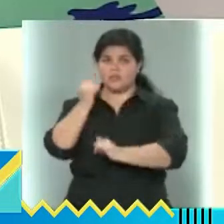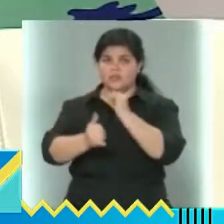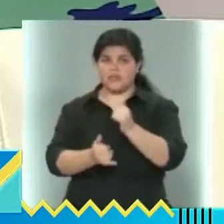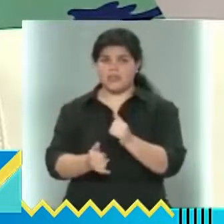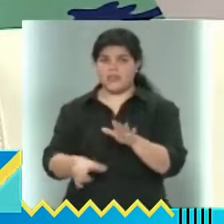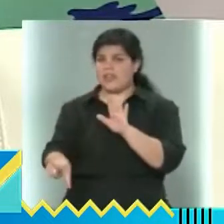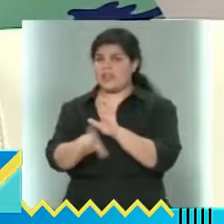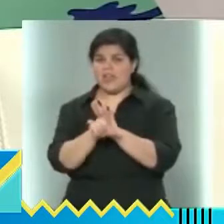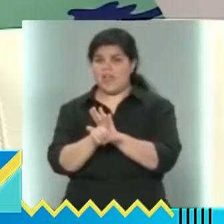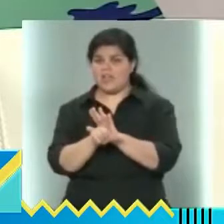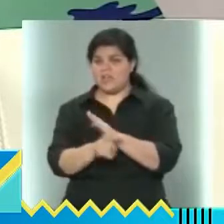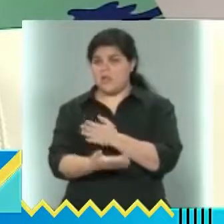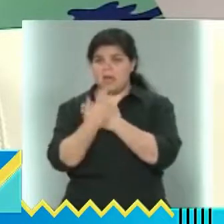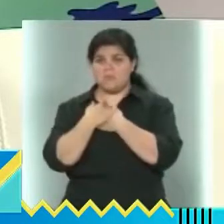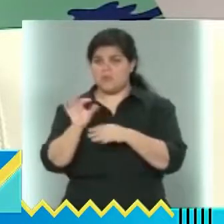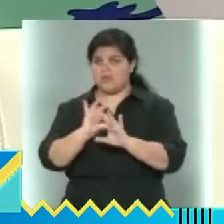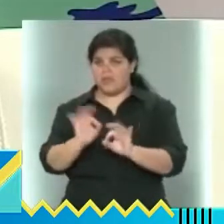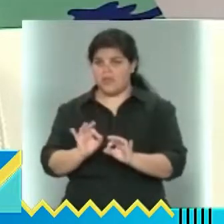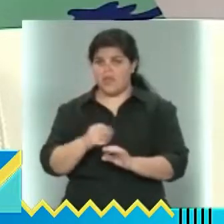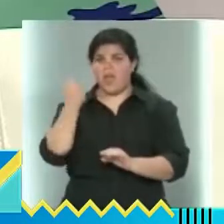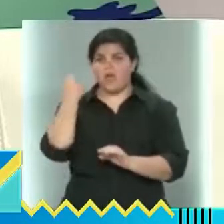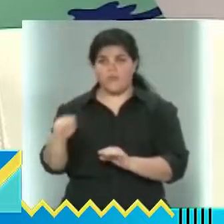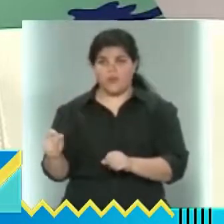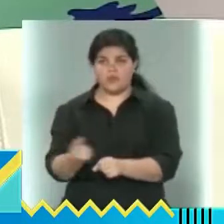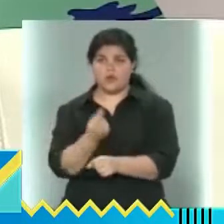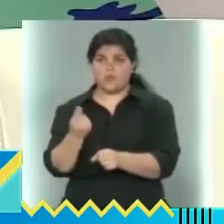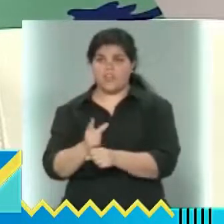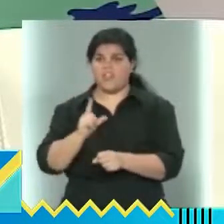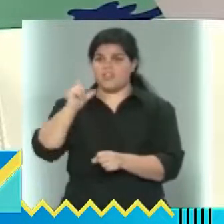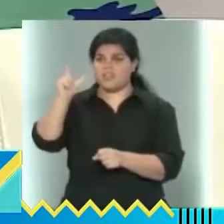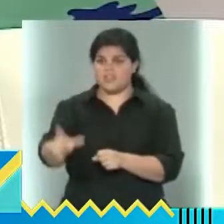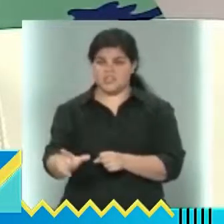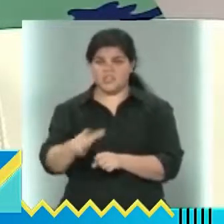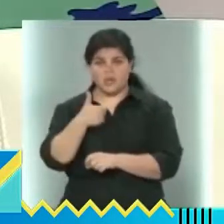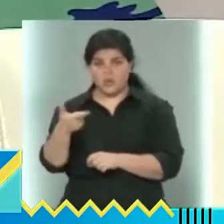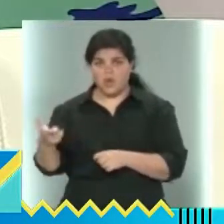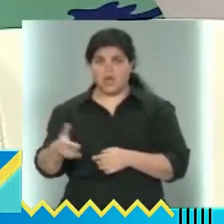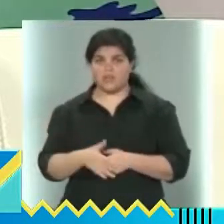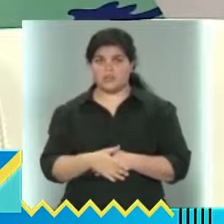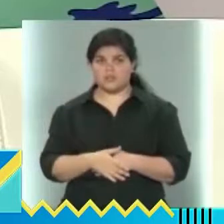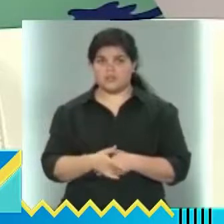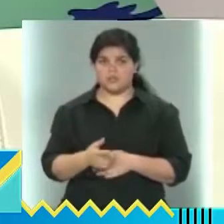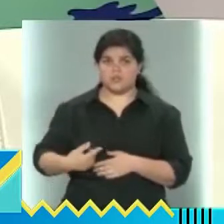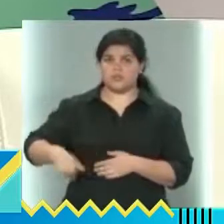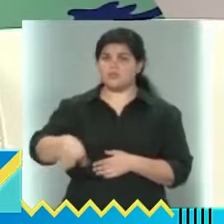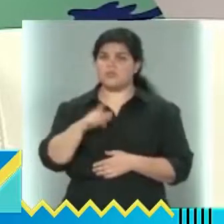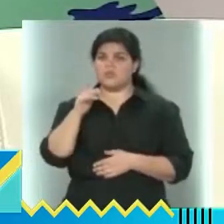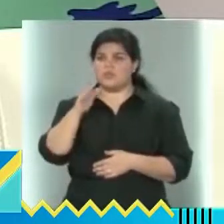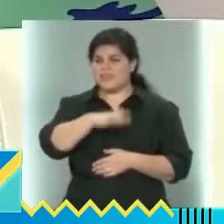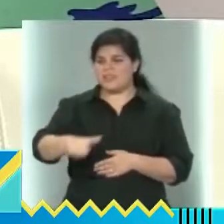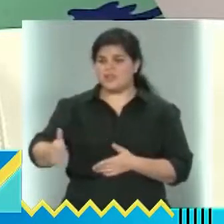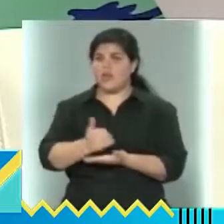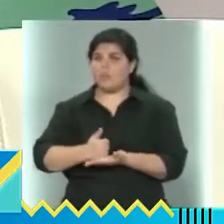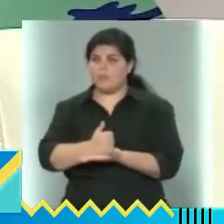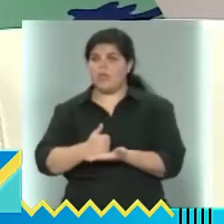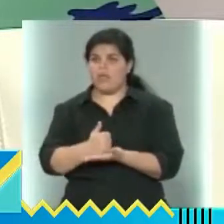ampare, no podemos faltar, no tenemos licencia por enfermedad, tenemos un montón de niños en lista de espera y no